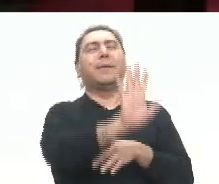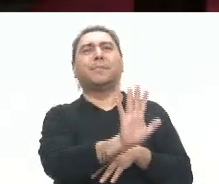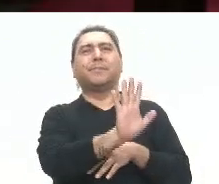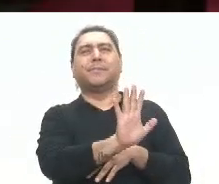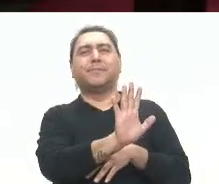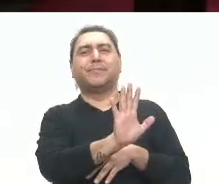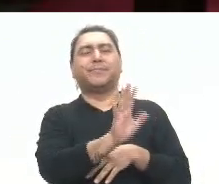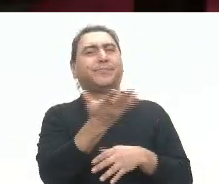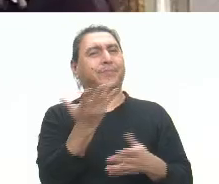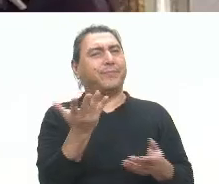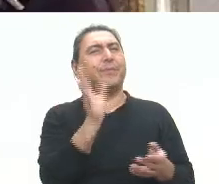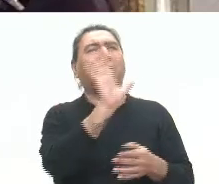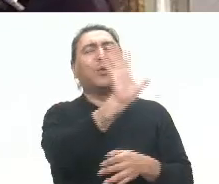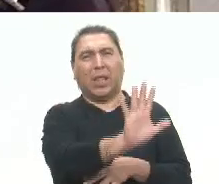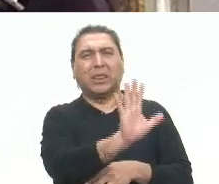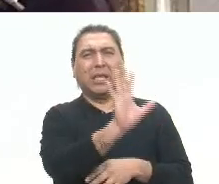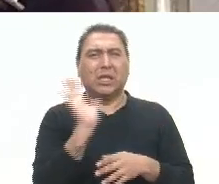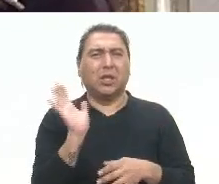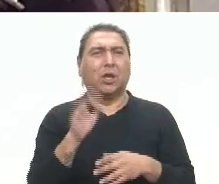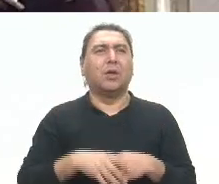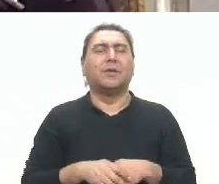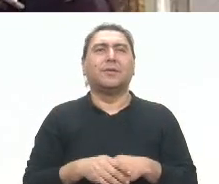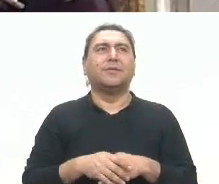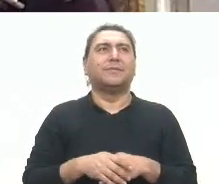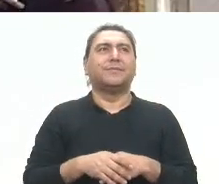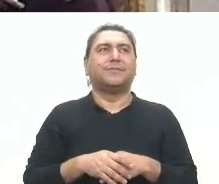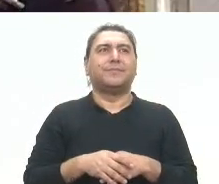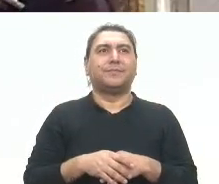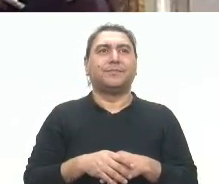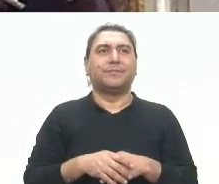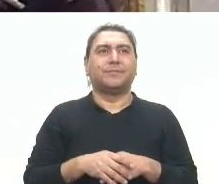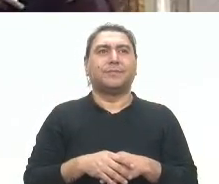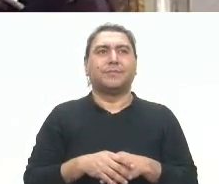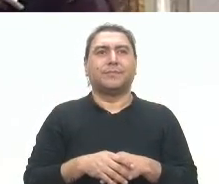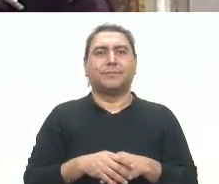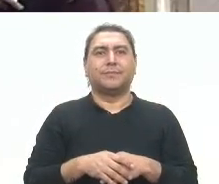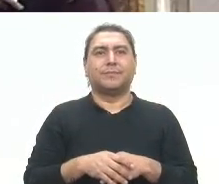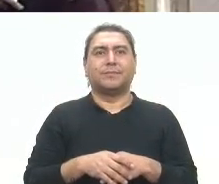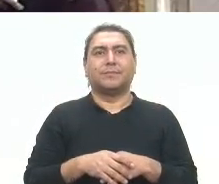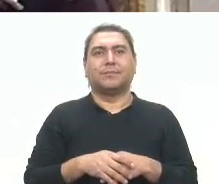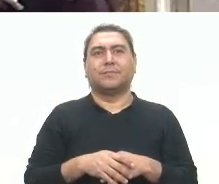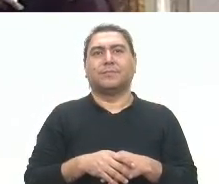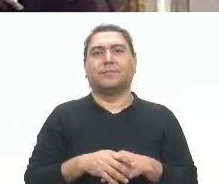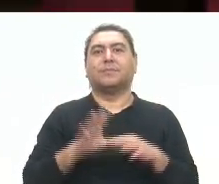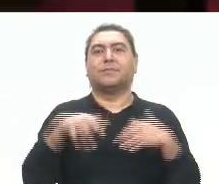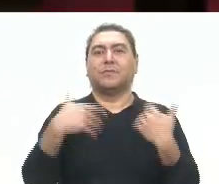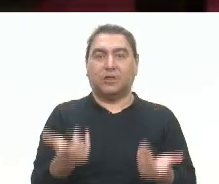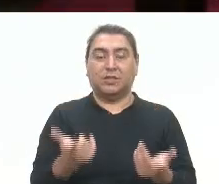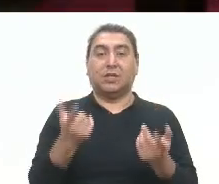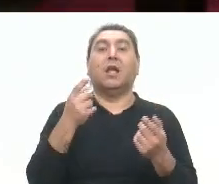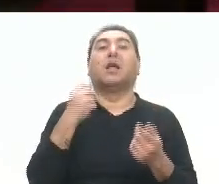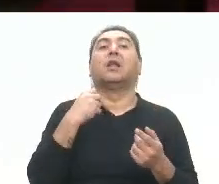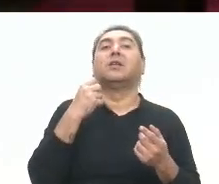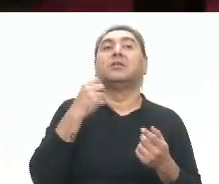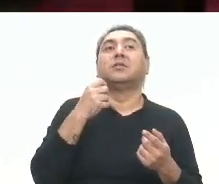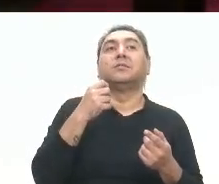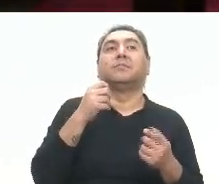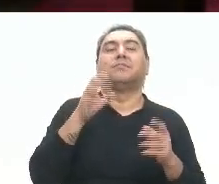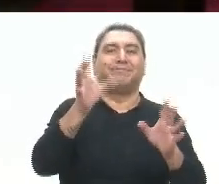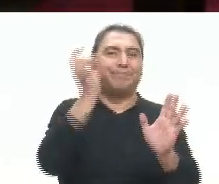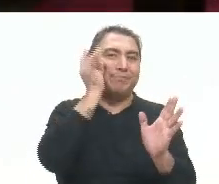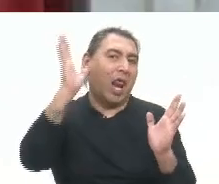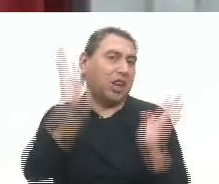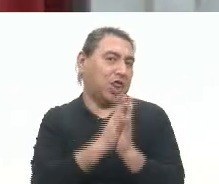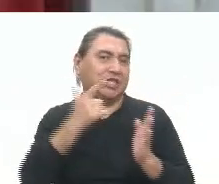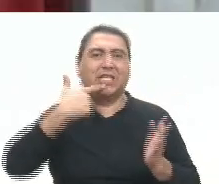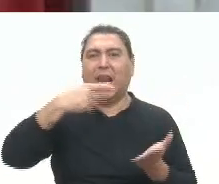Pero bárbaro. Si quiere. Ponga consideración primero los dos tercios. No, perdóneme, senador